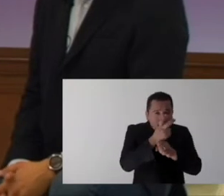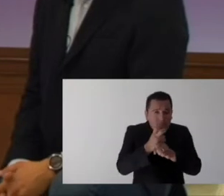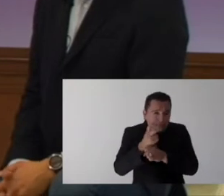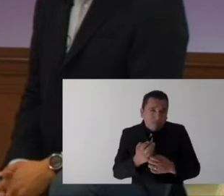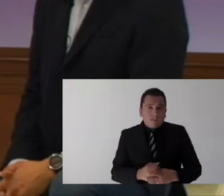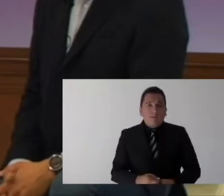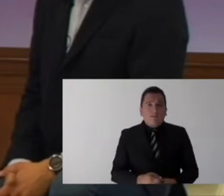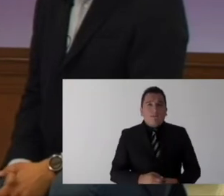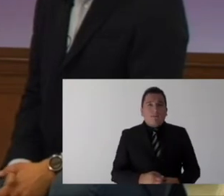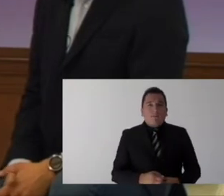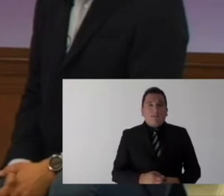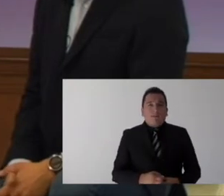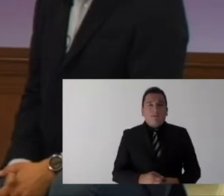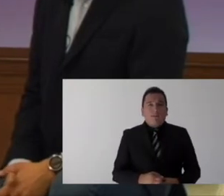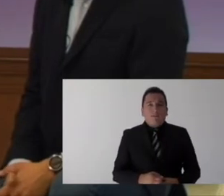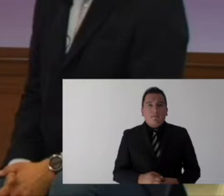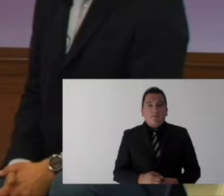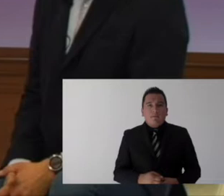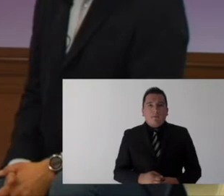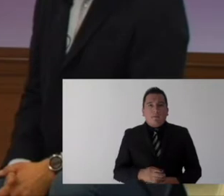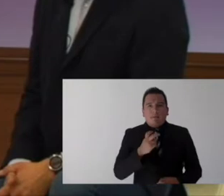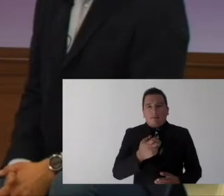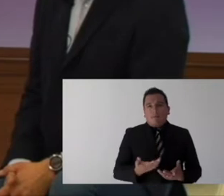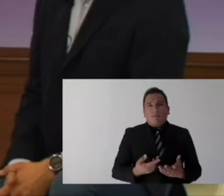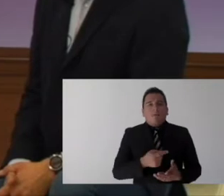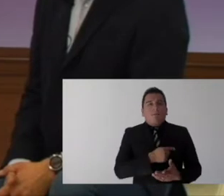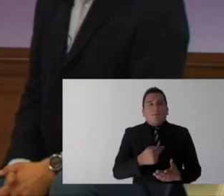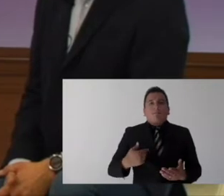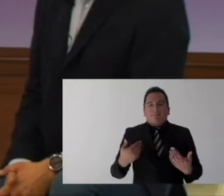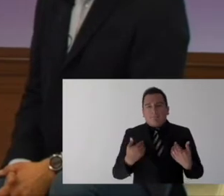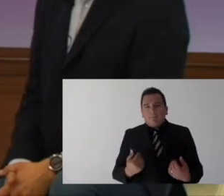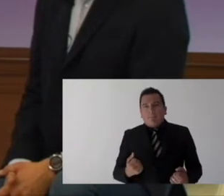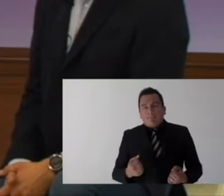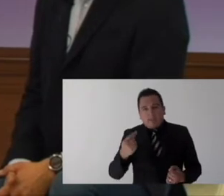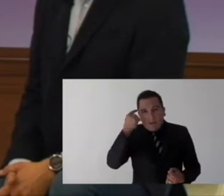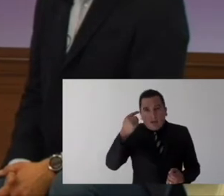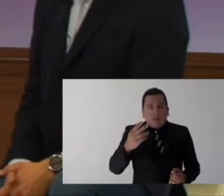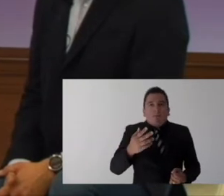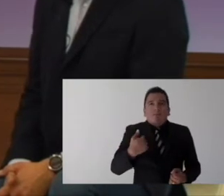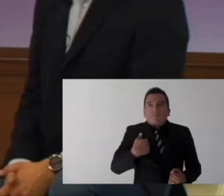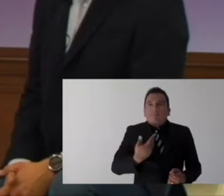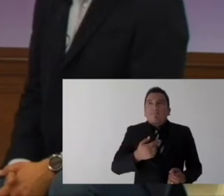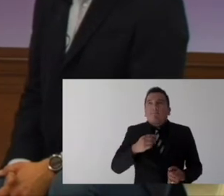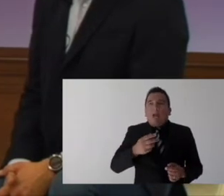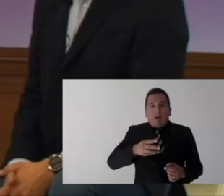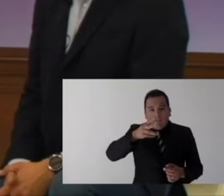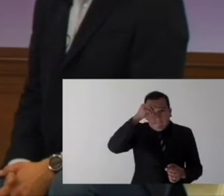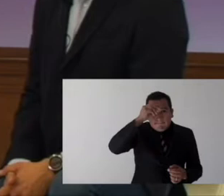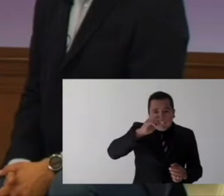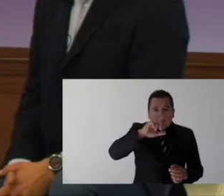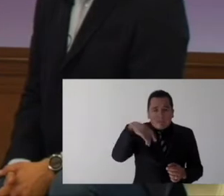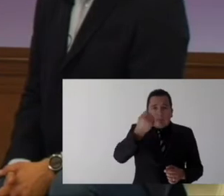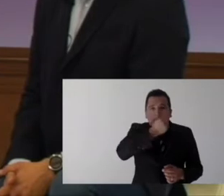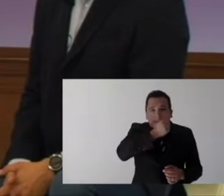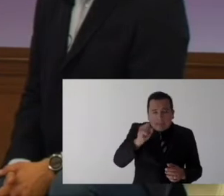nos sirven para darnos elementos que podemos usar con algunas habilidades apegados a esos valores que aprendimos de la